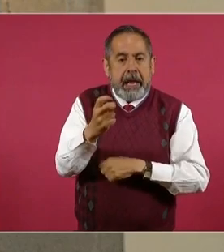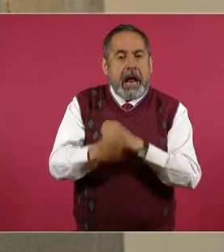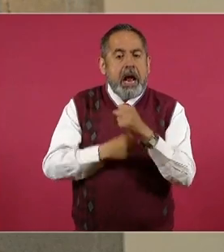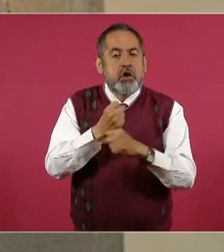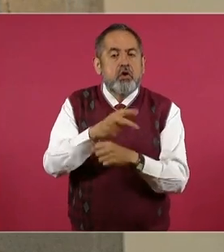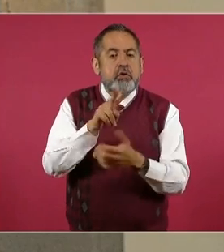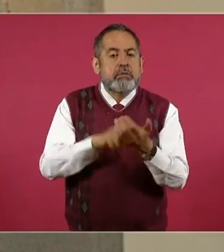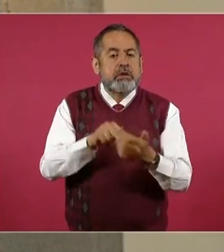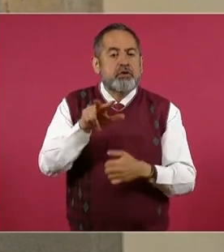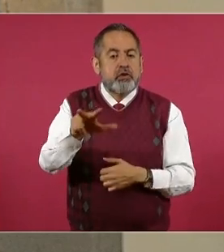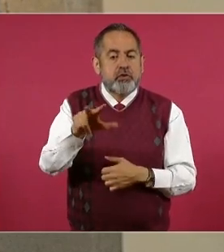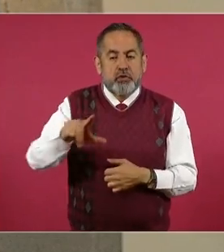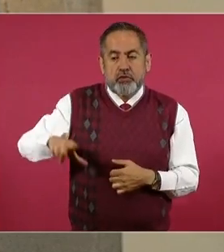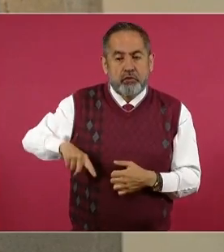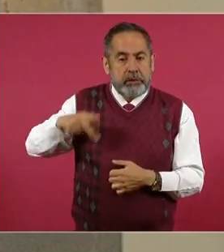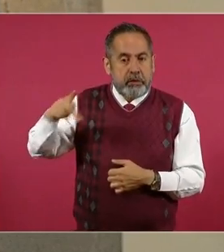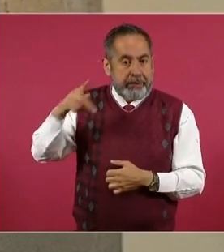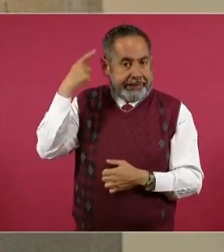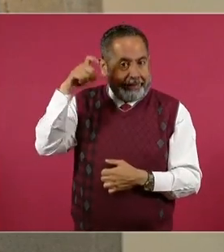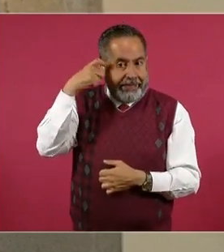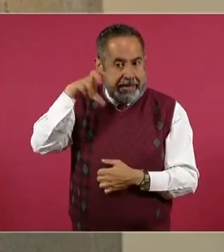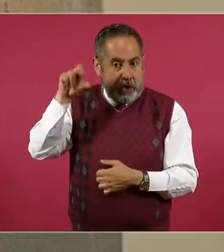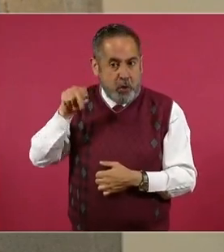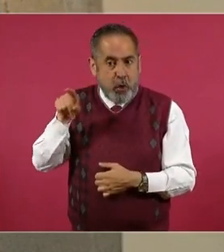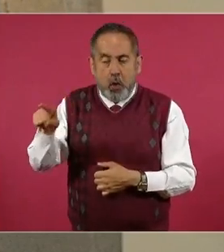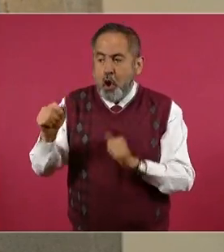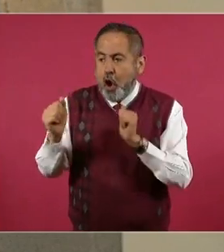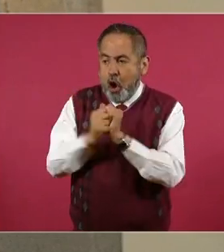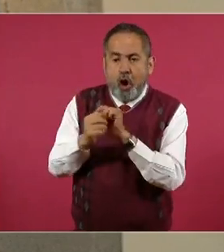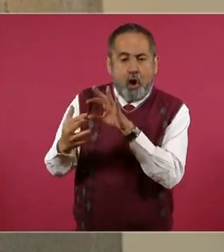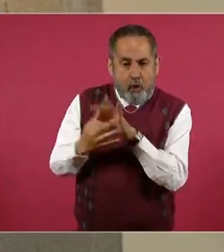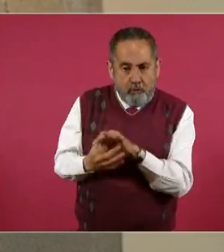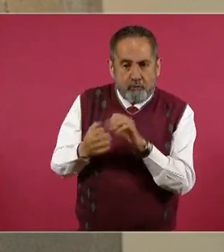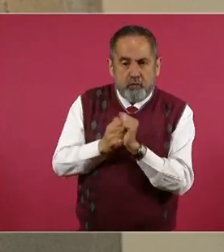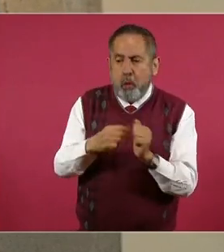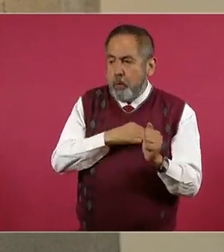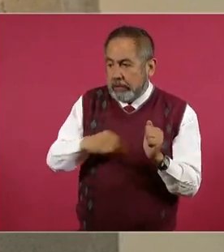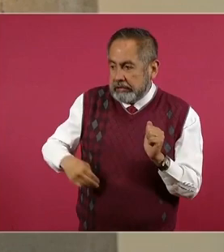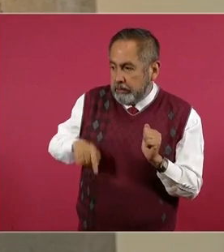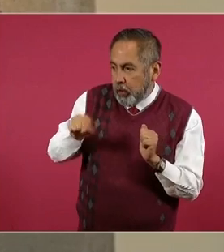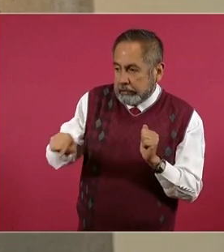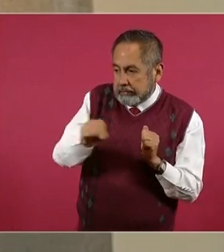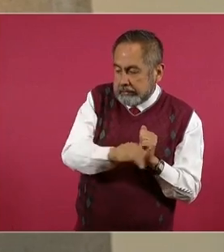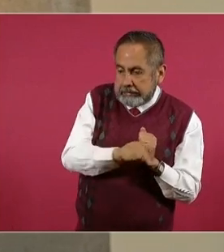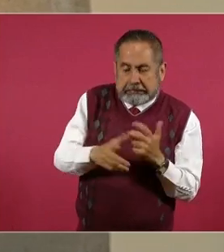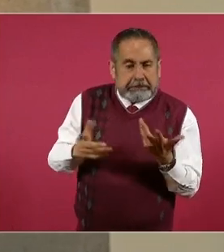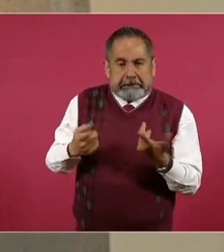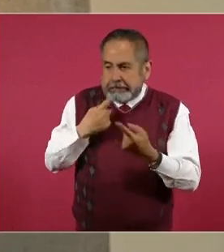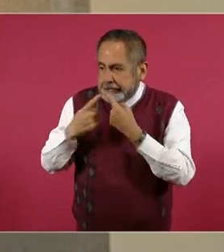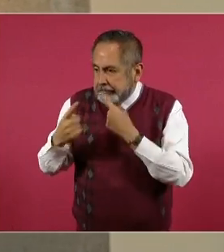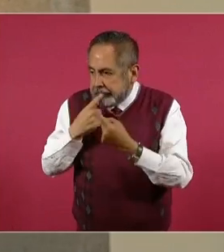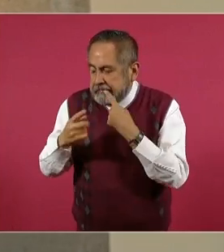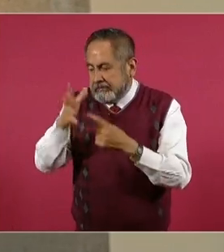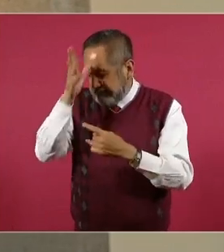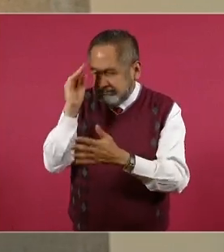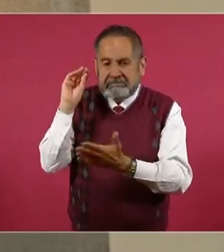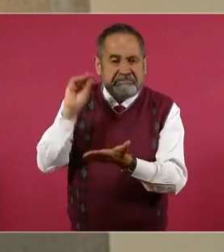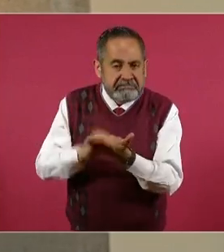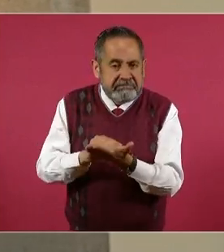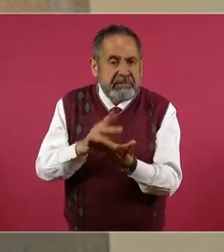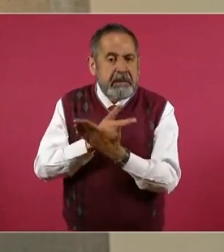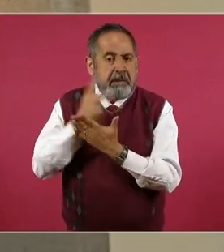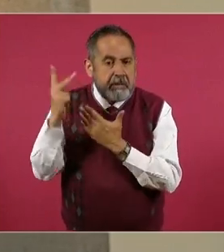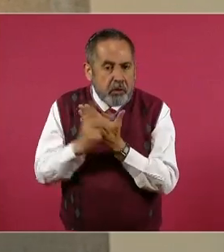2018 el gobierno del estado de Quintana Roo, en coordinación con los municipios afectados, implementan una serie de